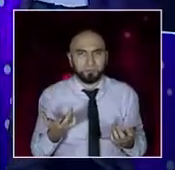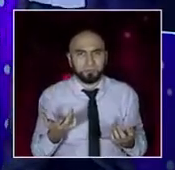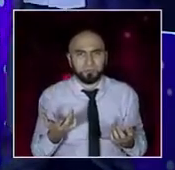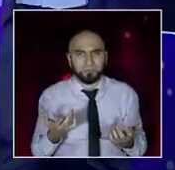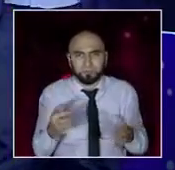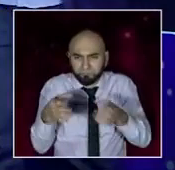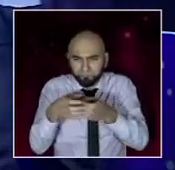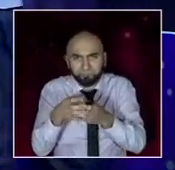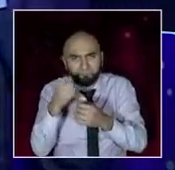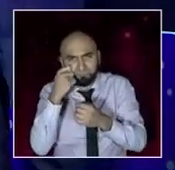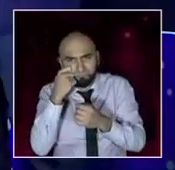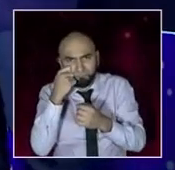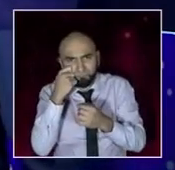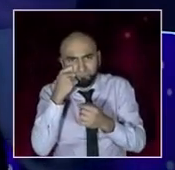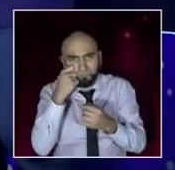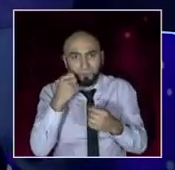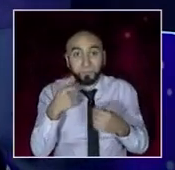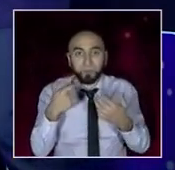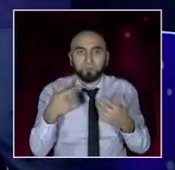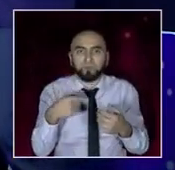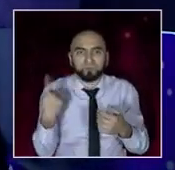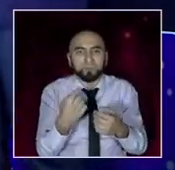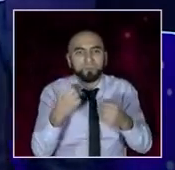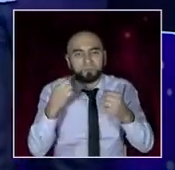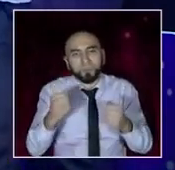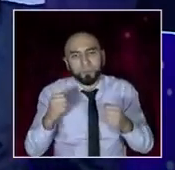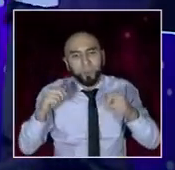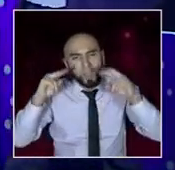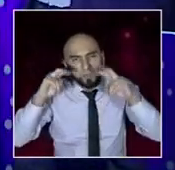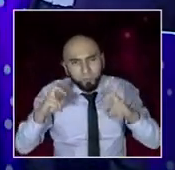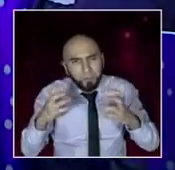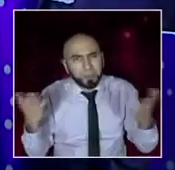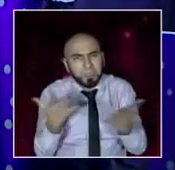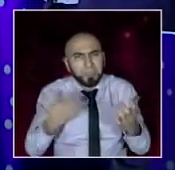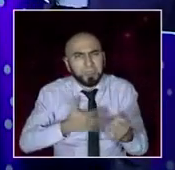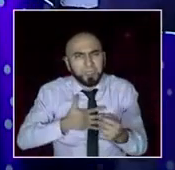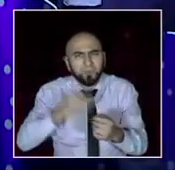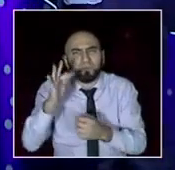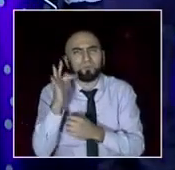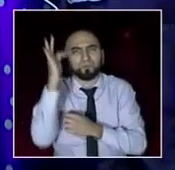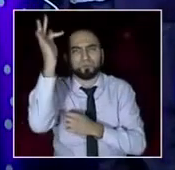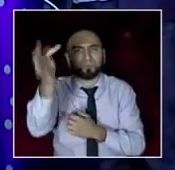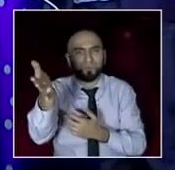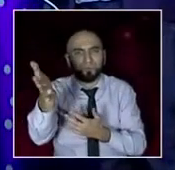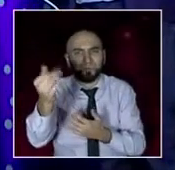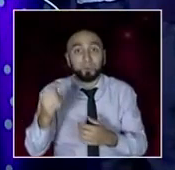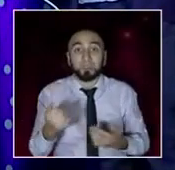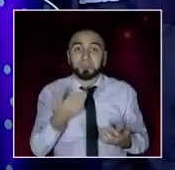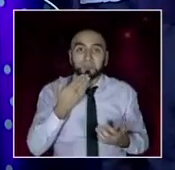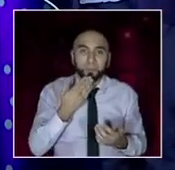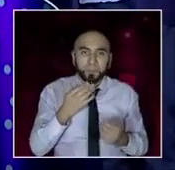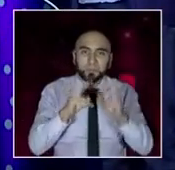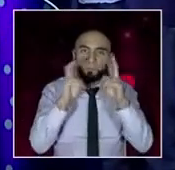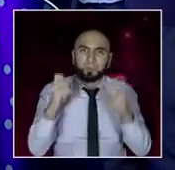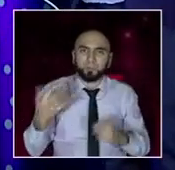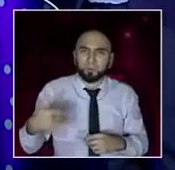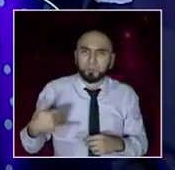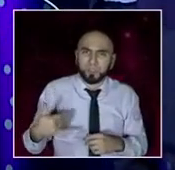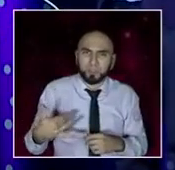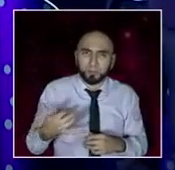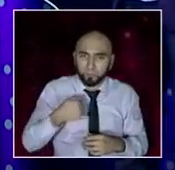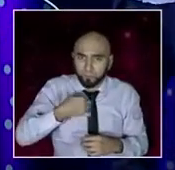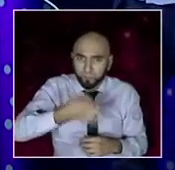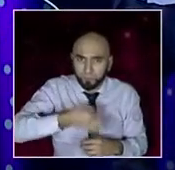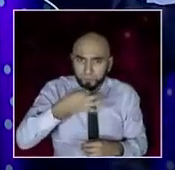ya solo así podemos averiguar qué queremos ser en el futuro. Y una parte importante de la historia que les he